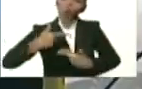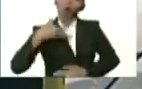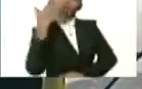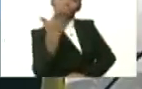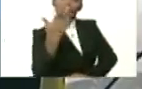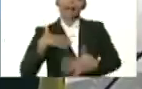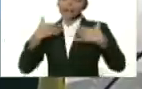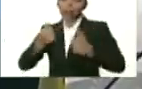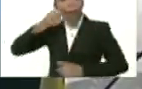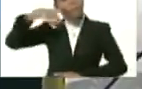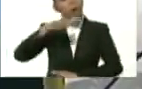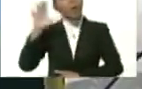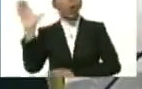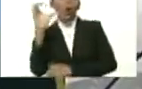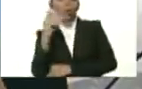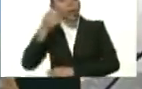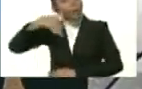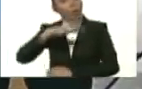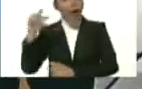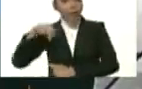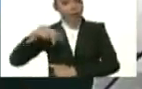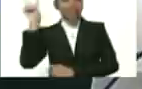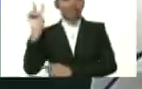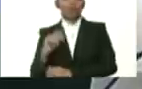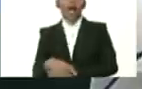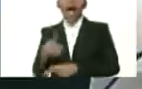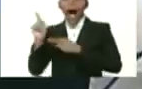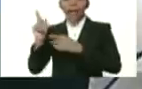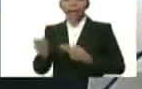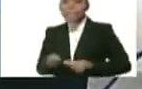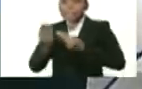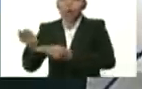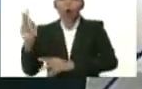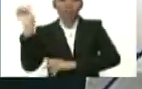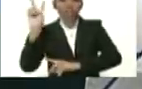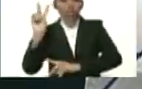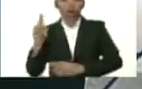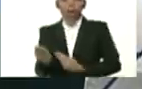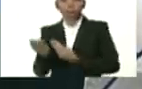la salud del pueblo de Colombia y del pueblo de Venezuela. Aquí van las máquinas de Venezuela